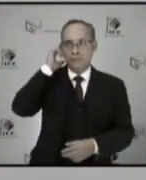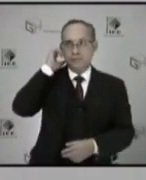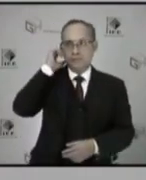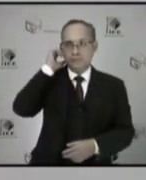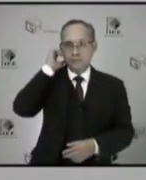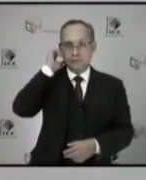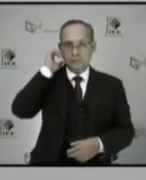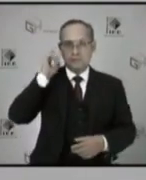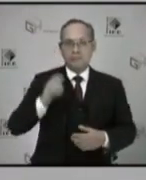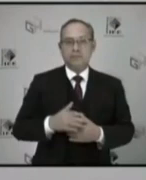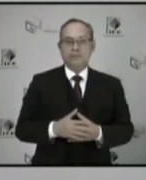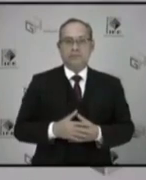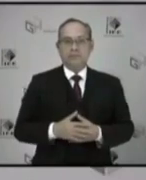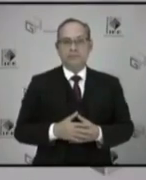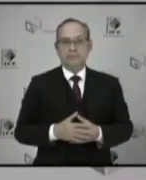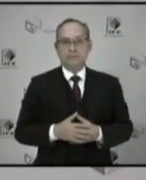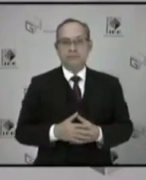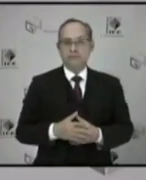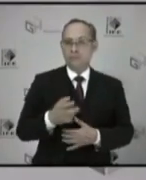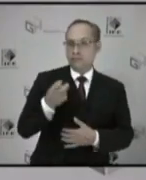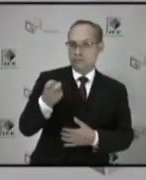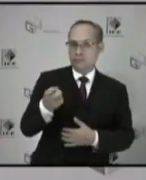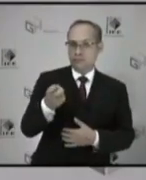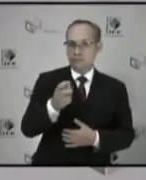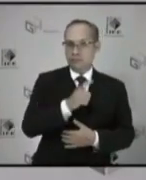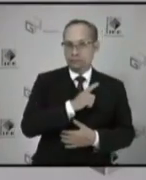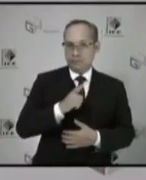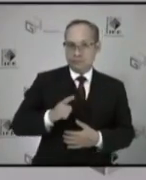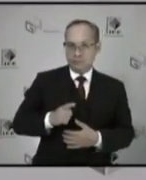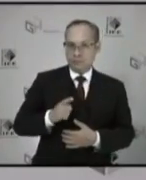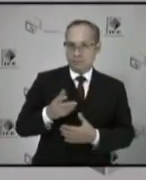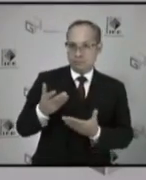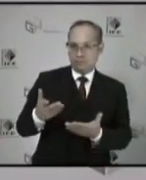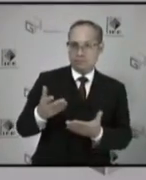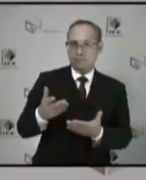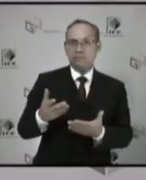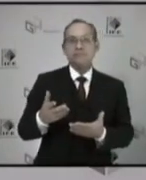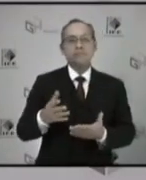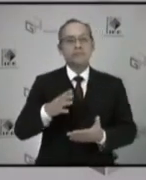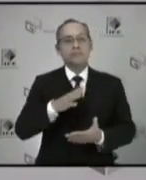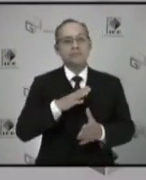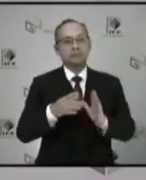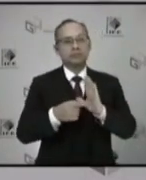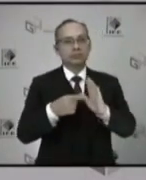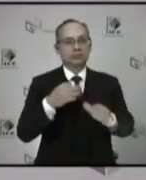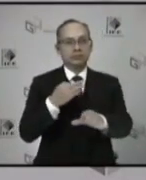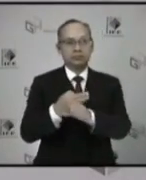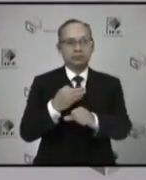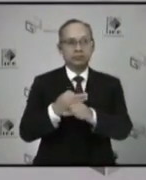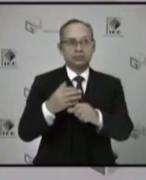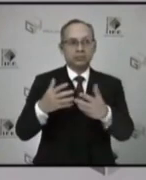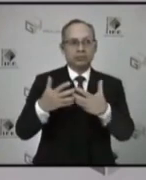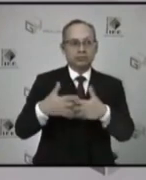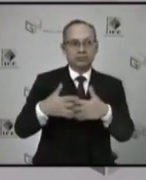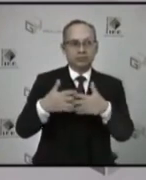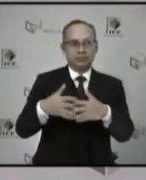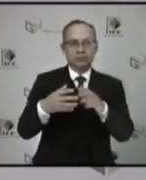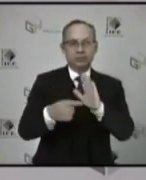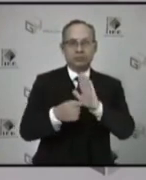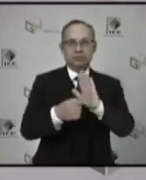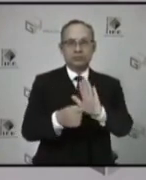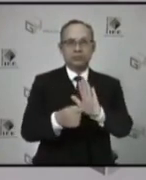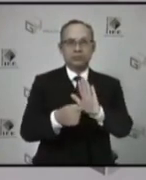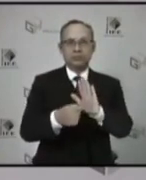segundos. Se trata de hacer funcionar los hospitales que hoy efectivamente no están funcionando. Eso cuesta más